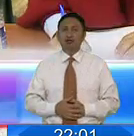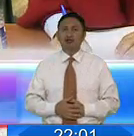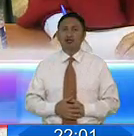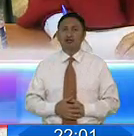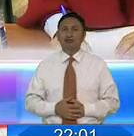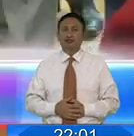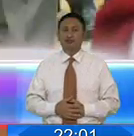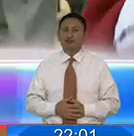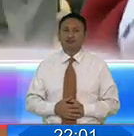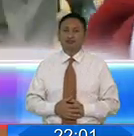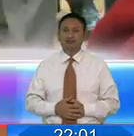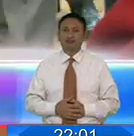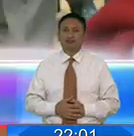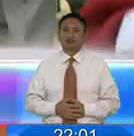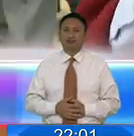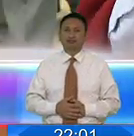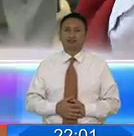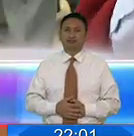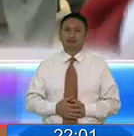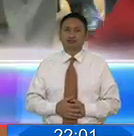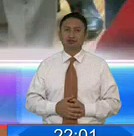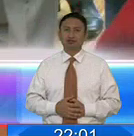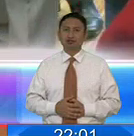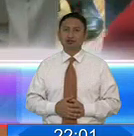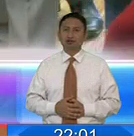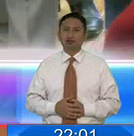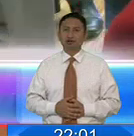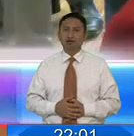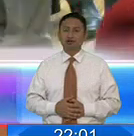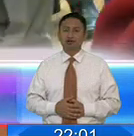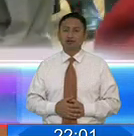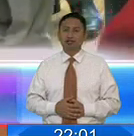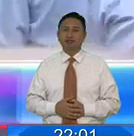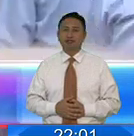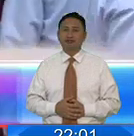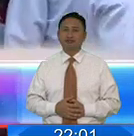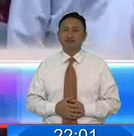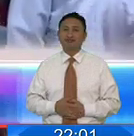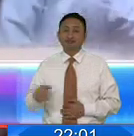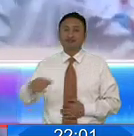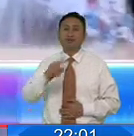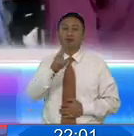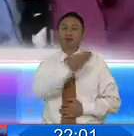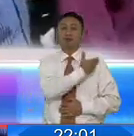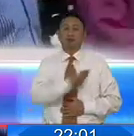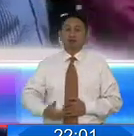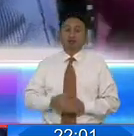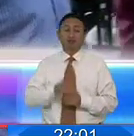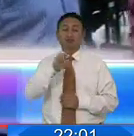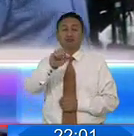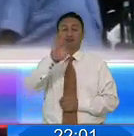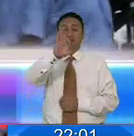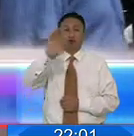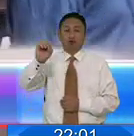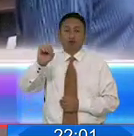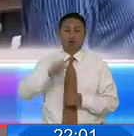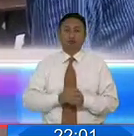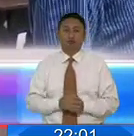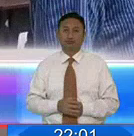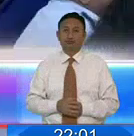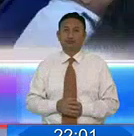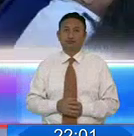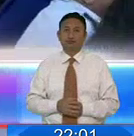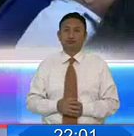por un lado el indígena leonidas iza amenazaron al vicepresidente de la república autozone inc holzner